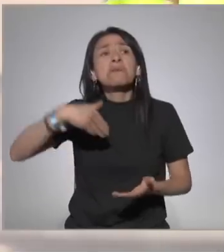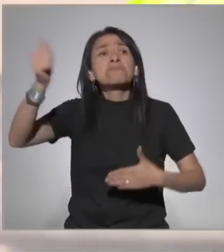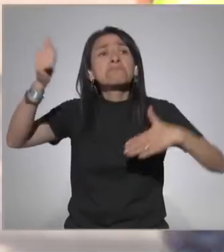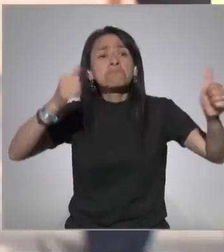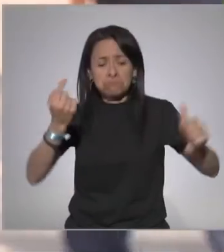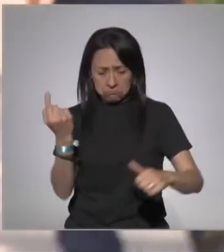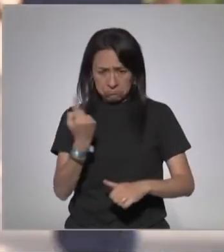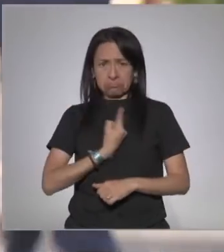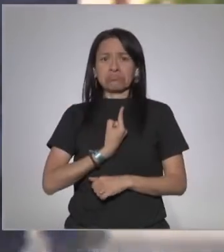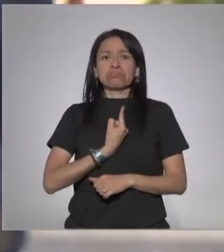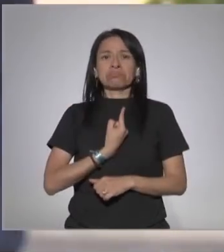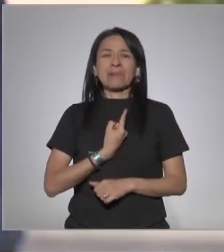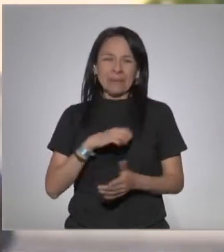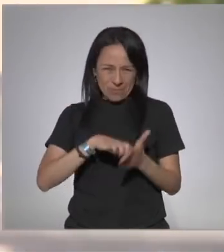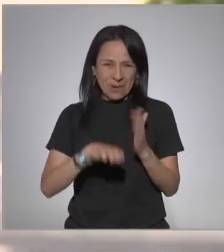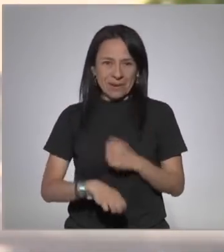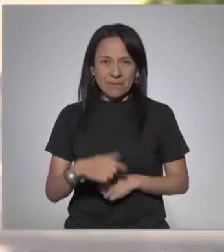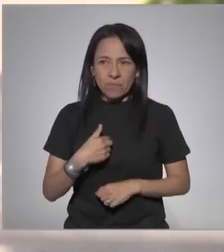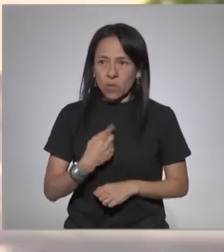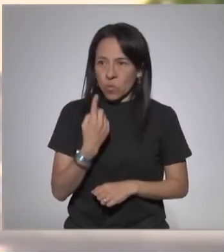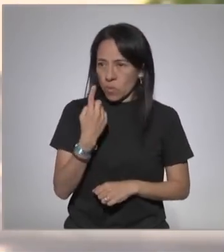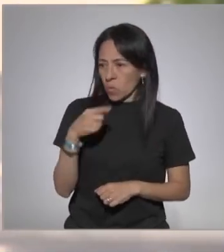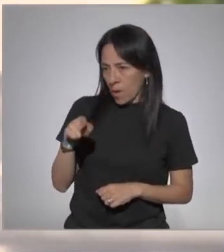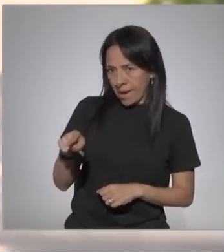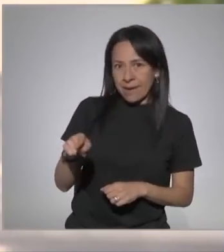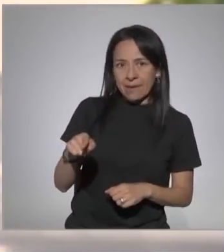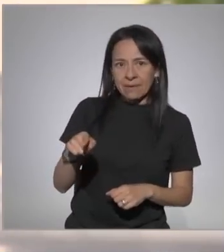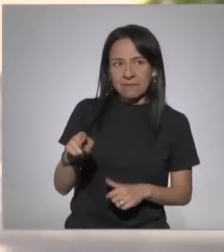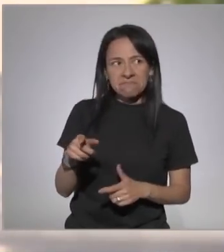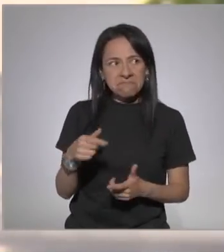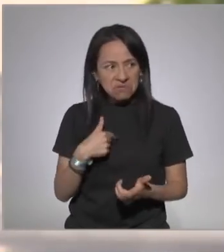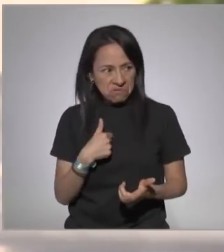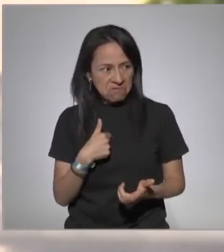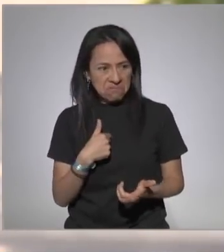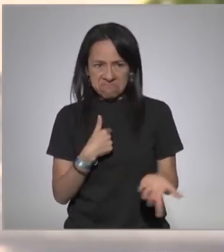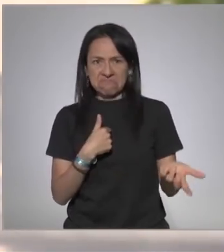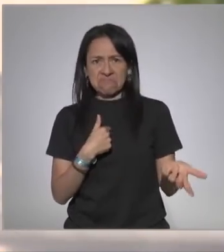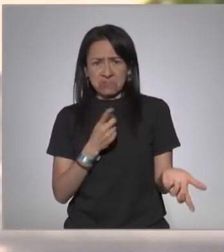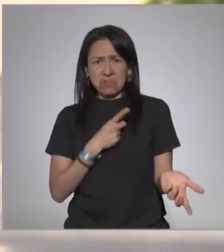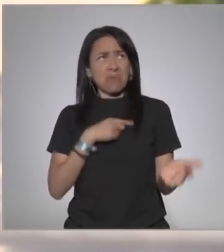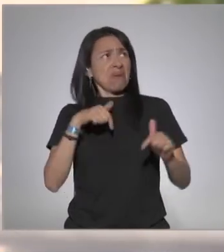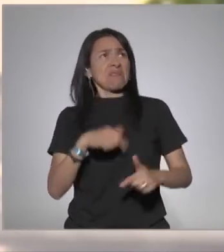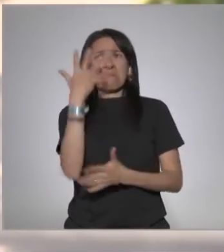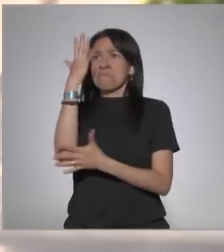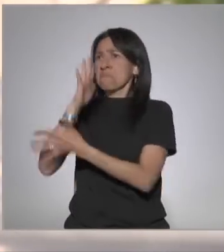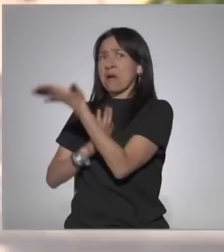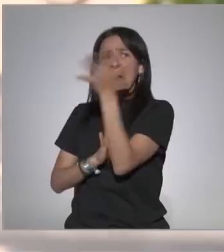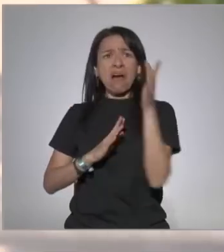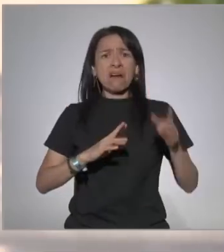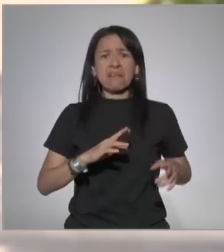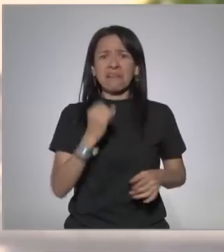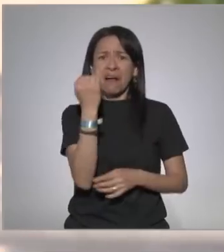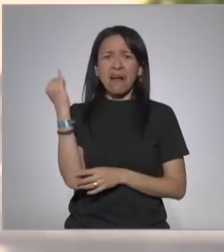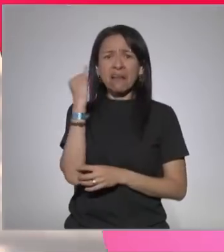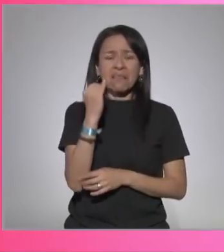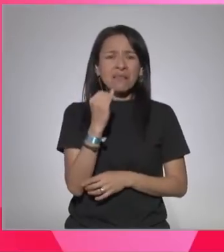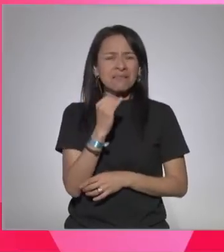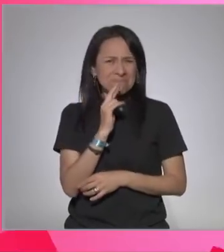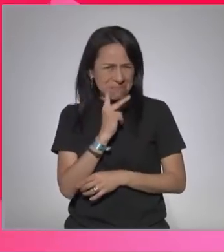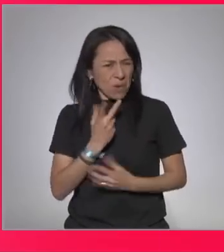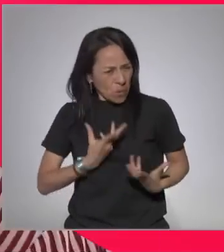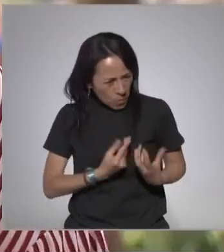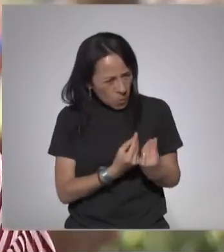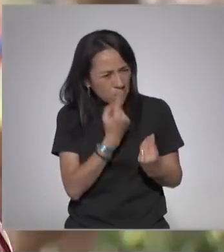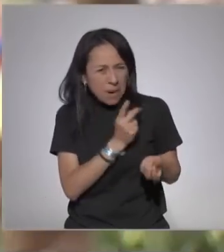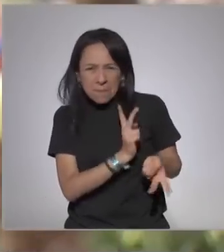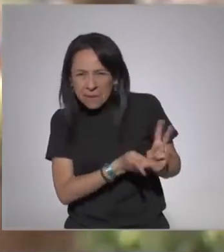Por ejemplo, ahorita uno está aquí en el parque, en el jardín, solos. Entonces, con alguien con quien platicar, pues es bonito, es bueno.